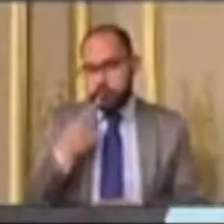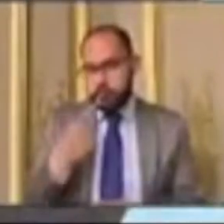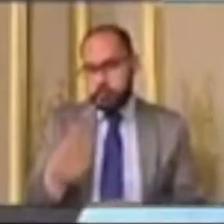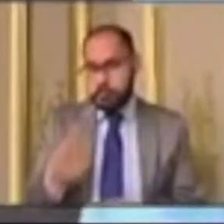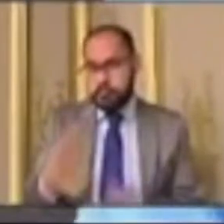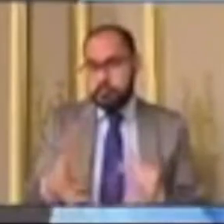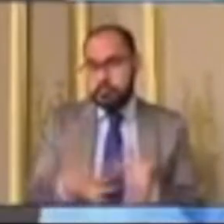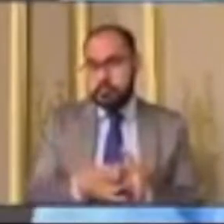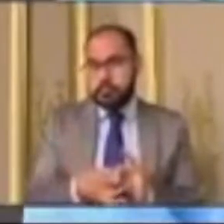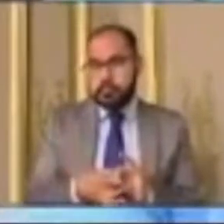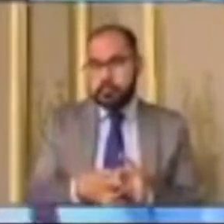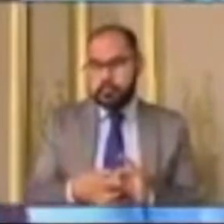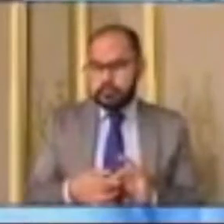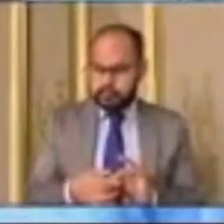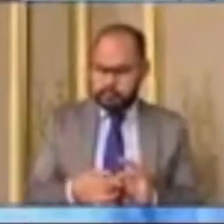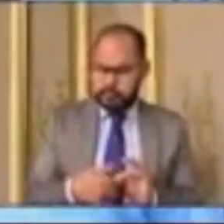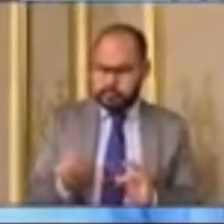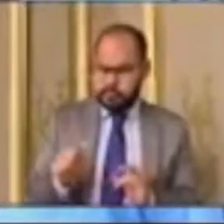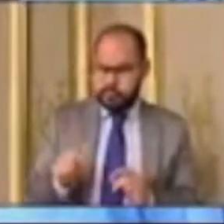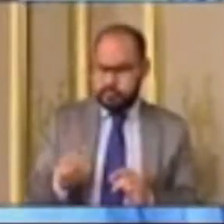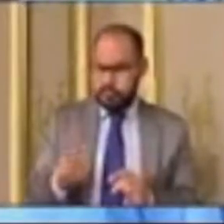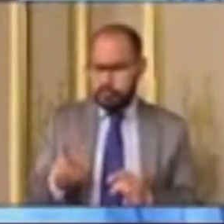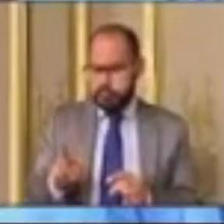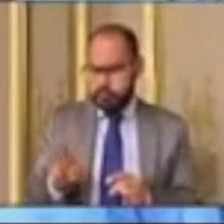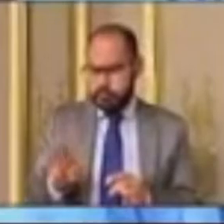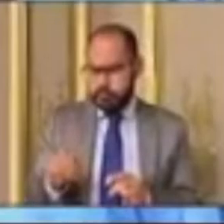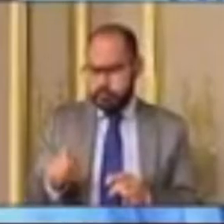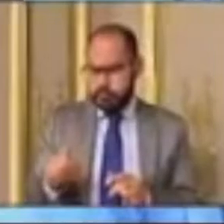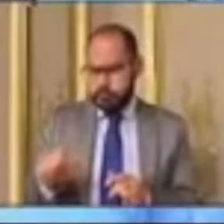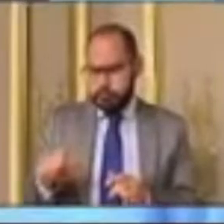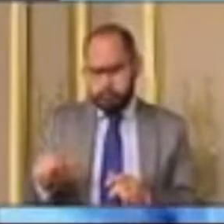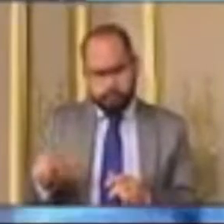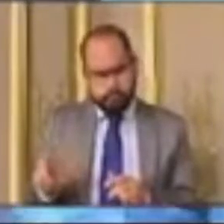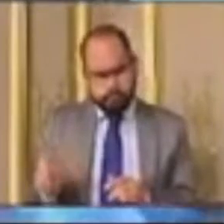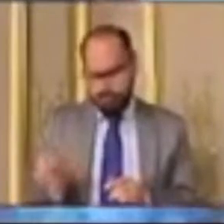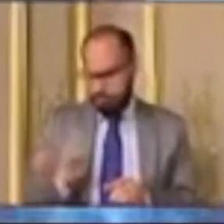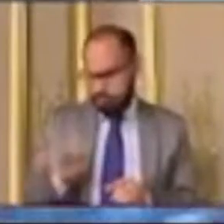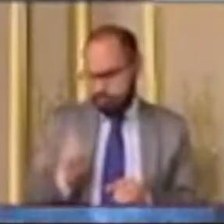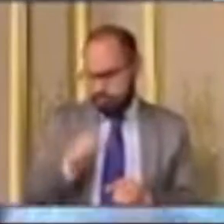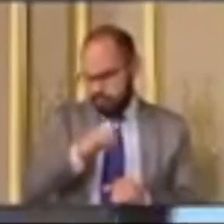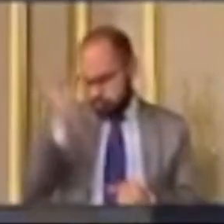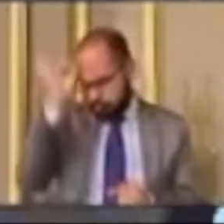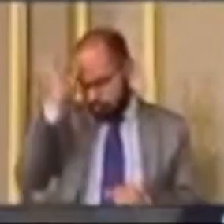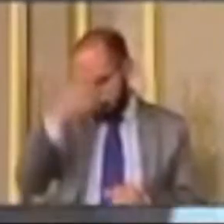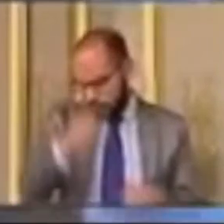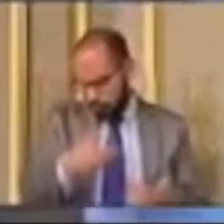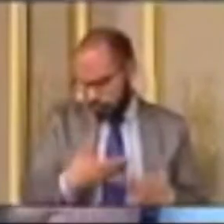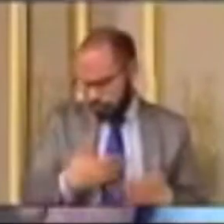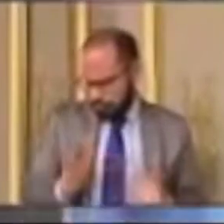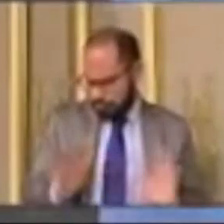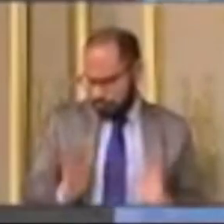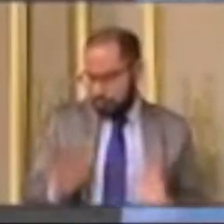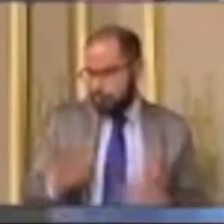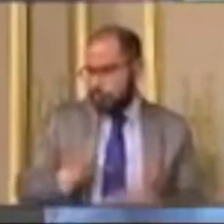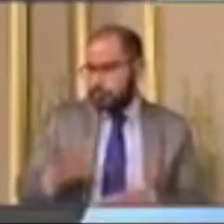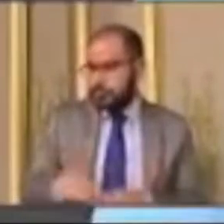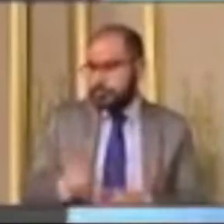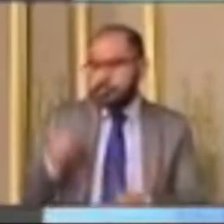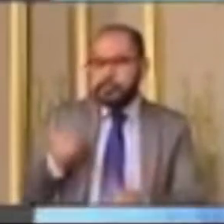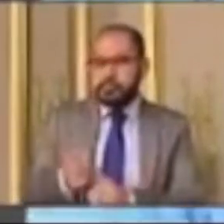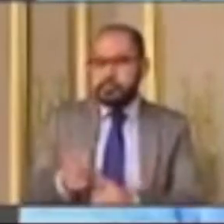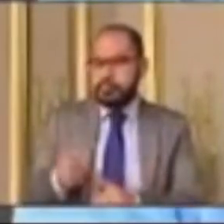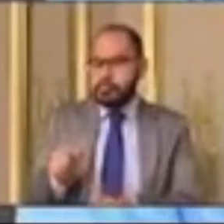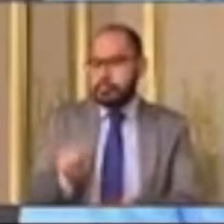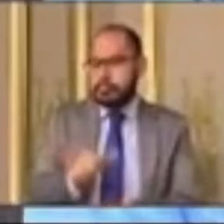forman parte de San Balsar Campeche, ni lo creen, porque no reciben ya servicios directamente de ellos. Todos los reciben directamente